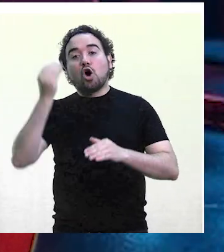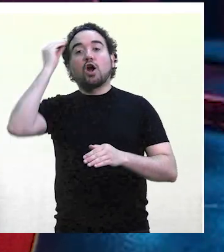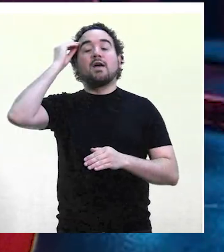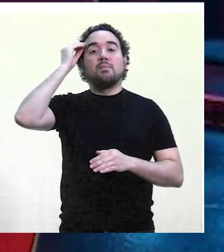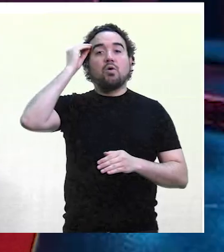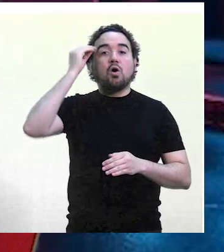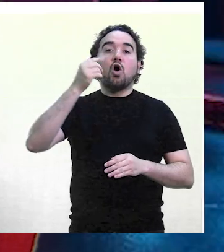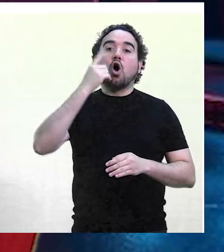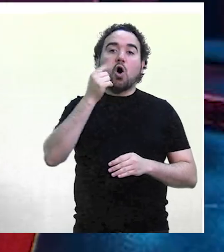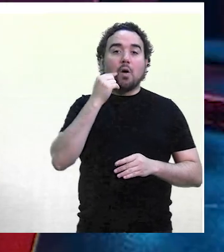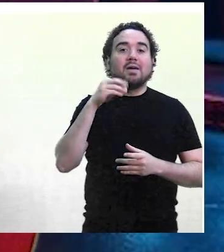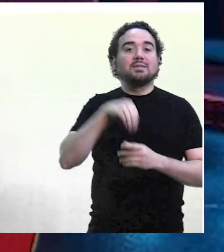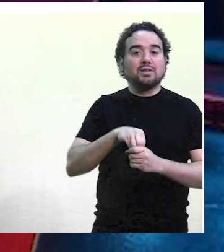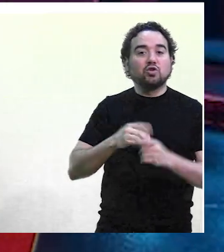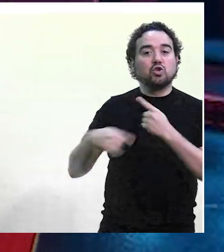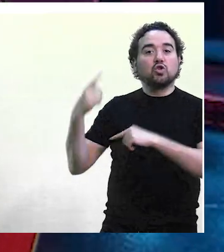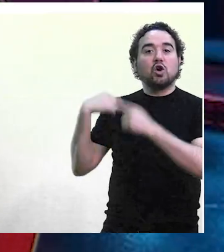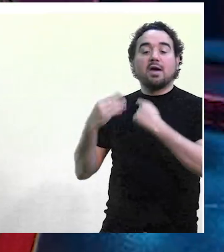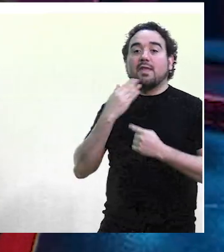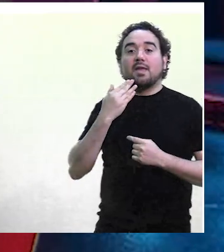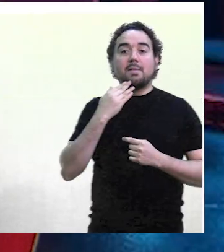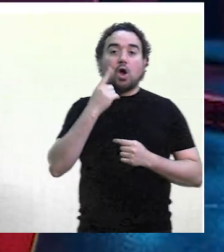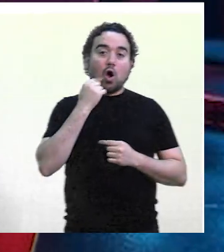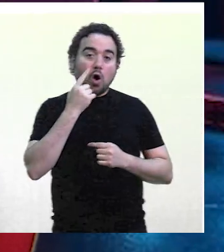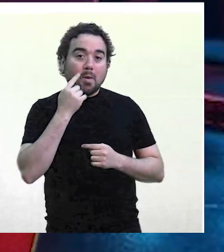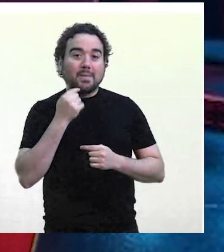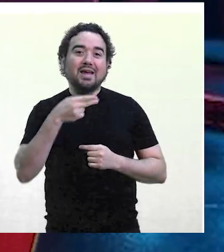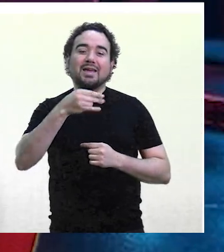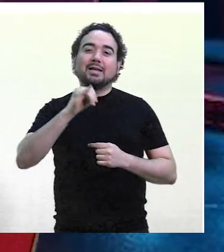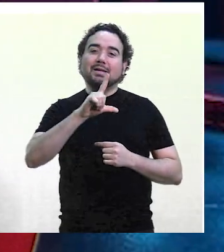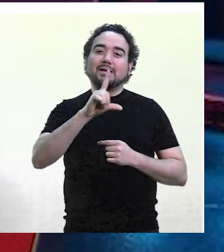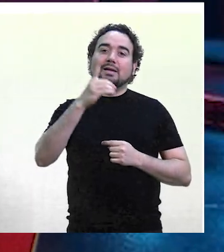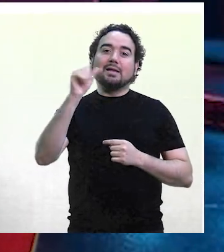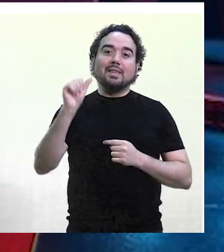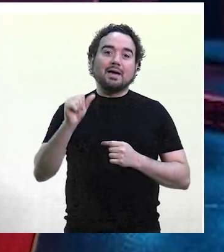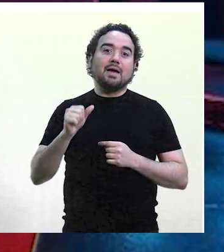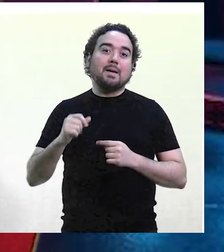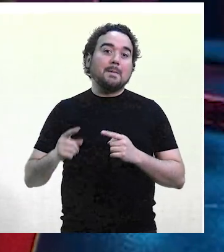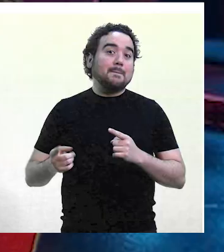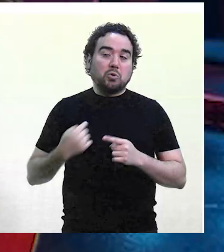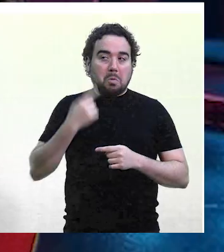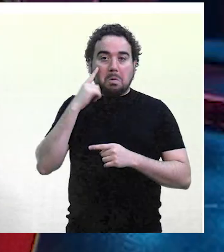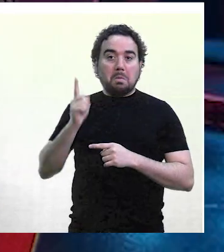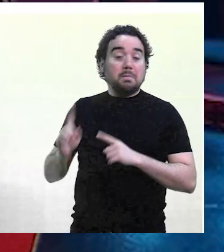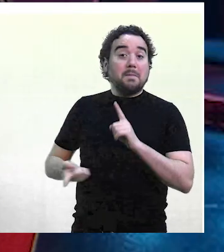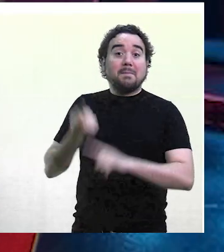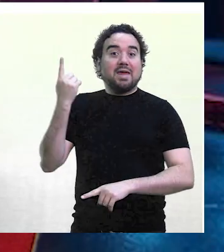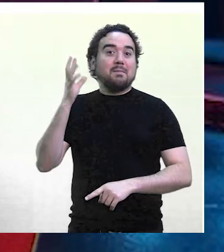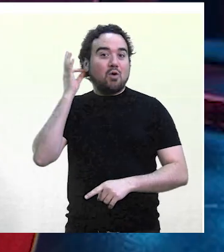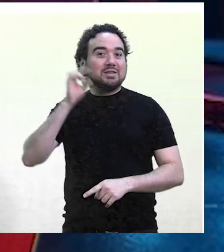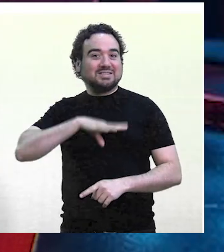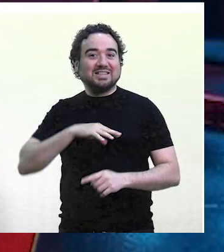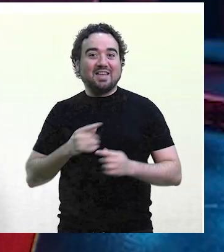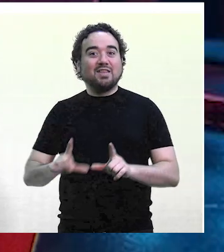ciertos hombres que son parte de la historia, pero también de repente hay mujeres como Hilda Cid Araneda, que yo de hecho no la conocía, y imagínense, es la primera